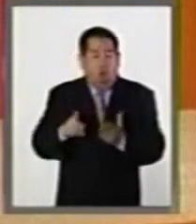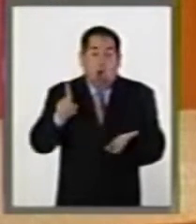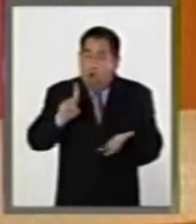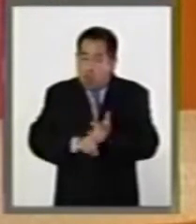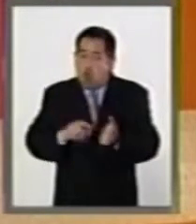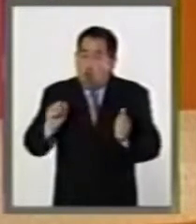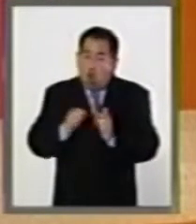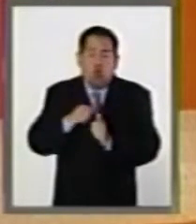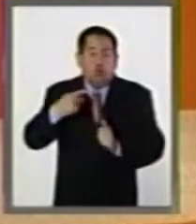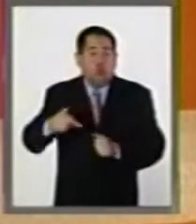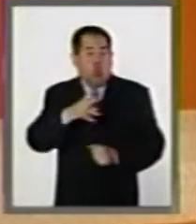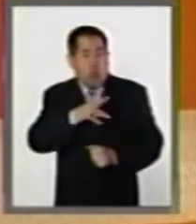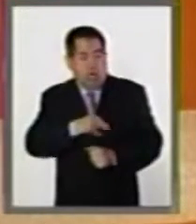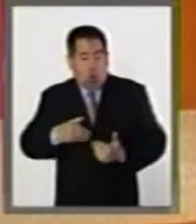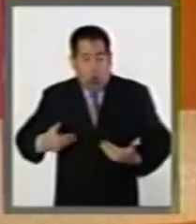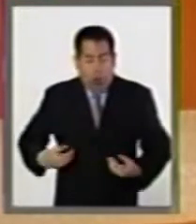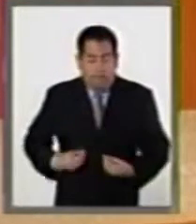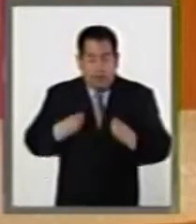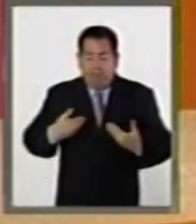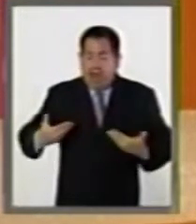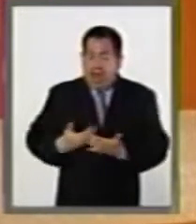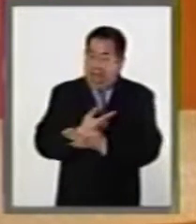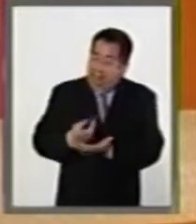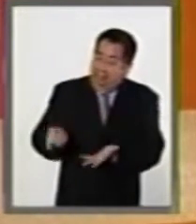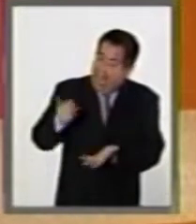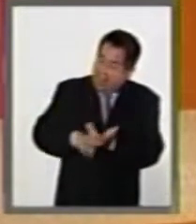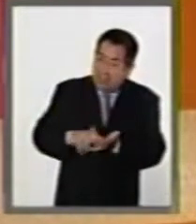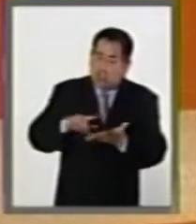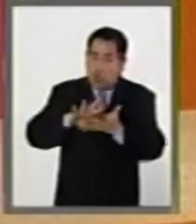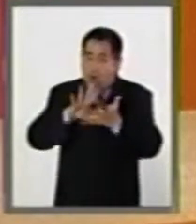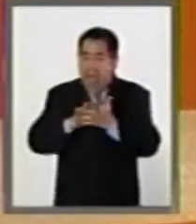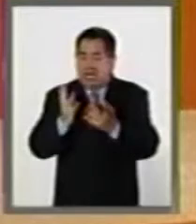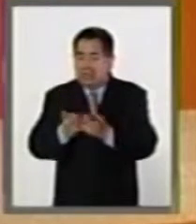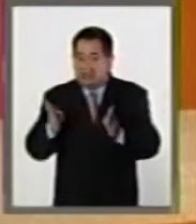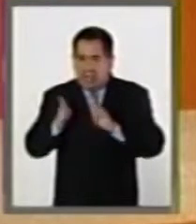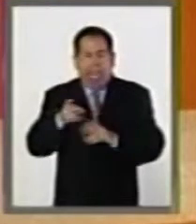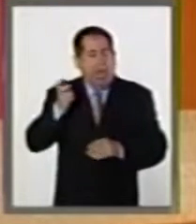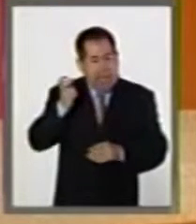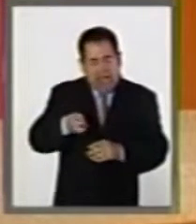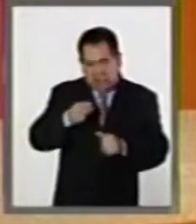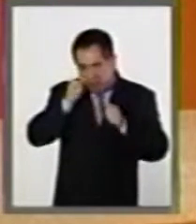y niños al interior de los centros penitenciarios.